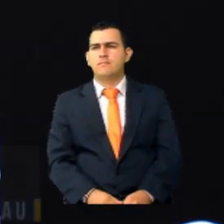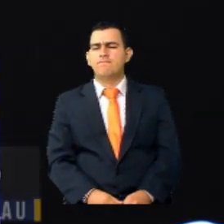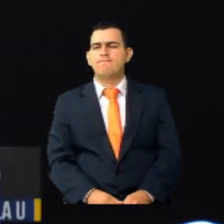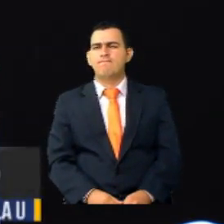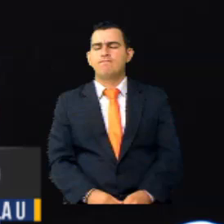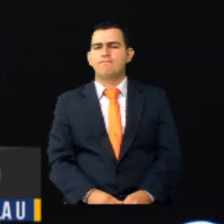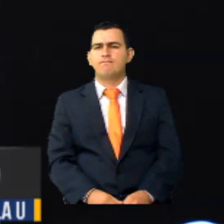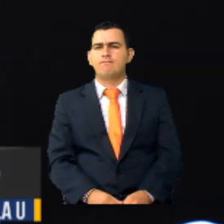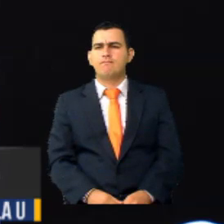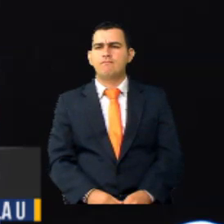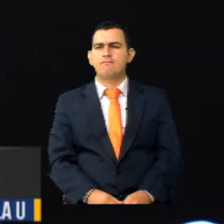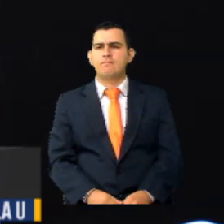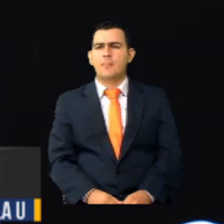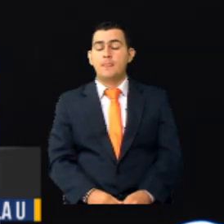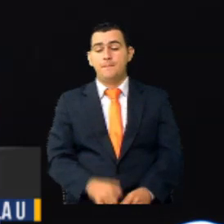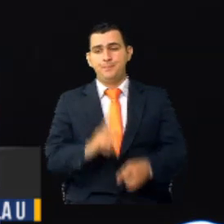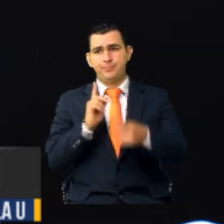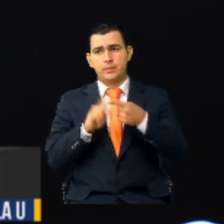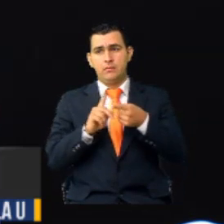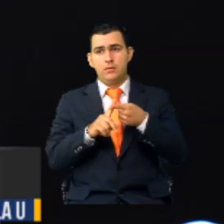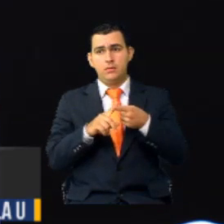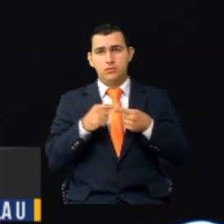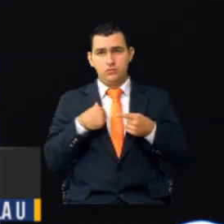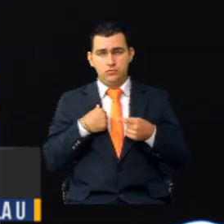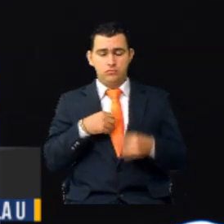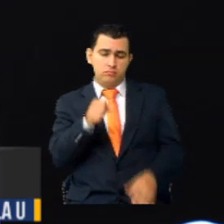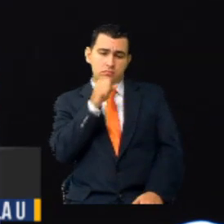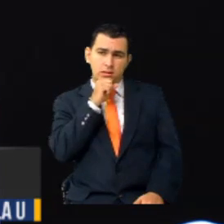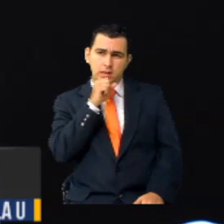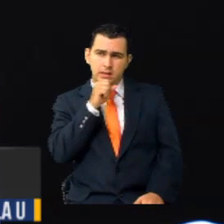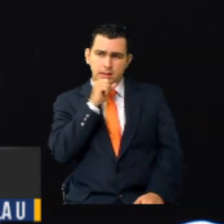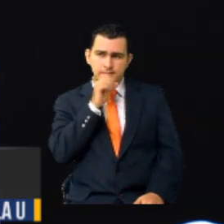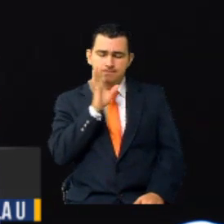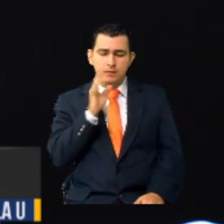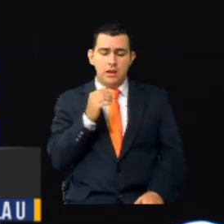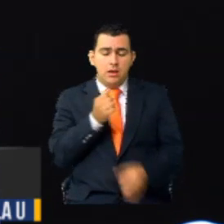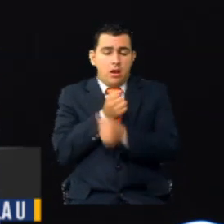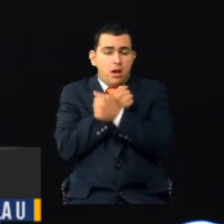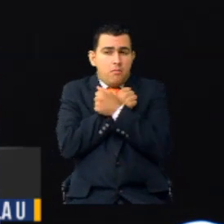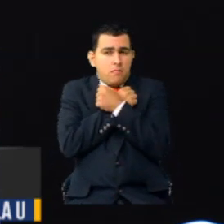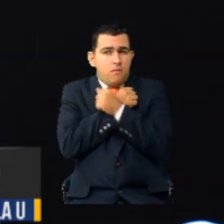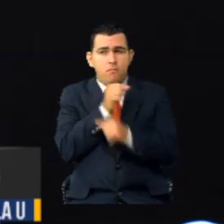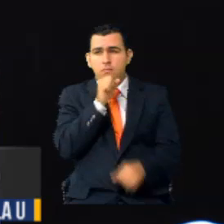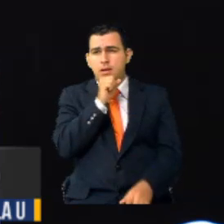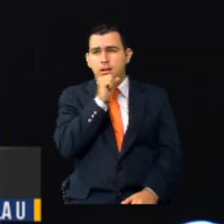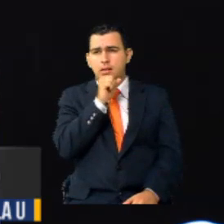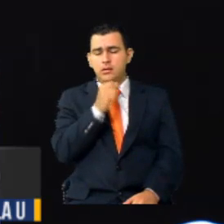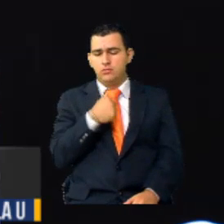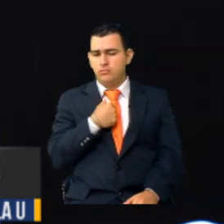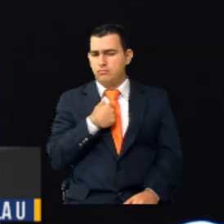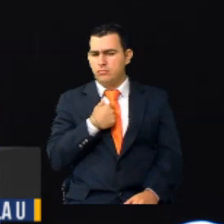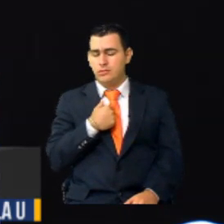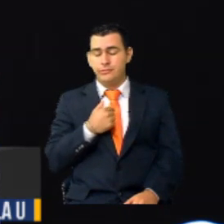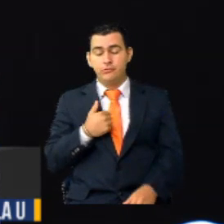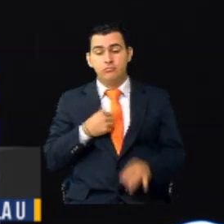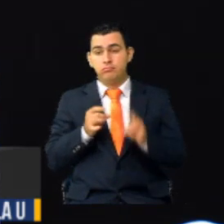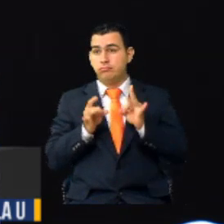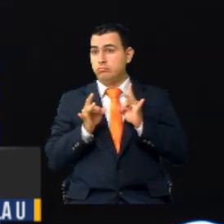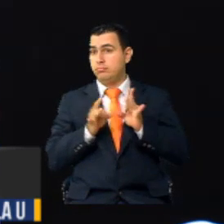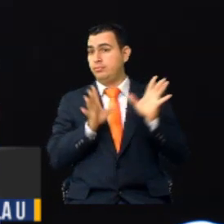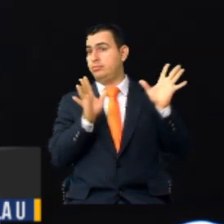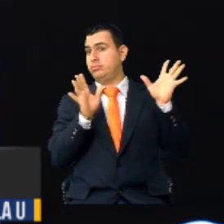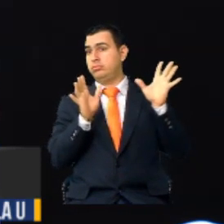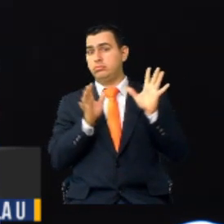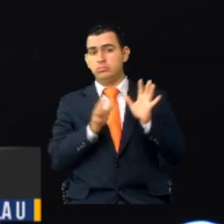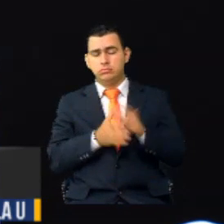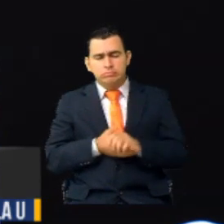Bueno, primero decir que como barranqueña que ama esta tierra, reprocho que sean este